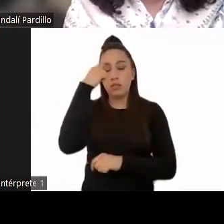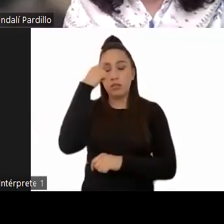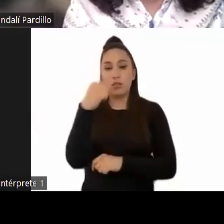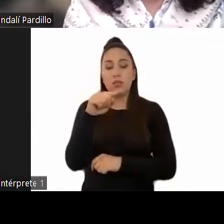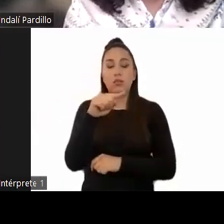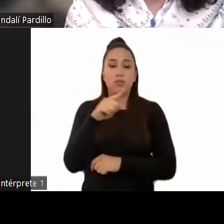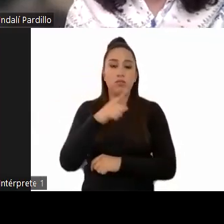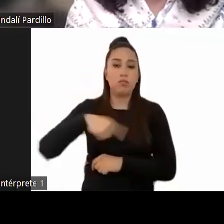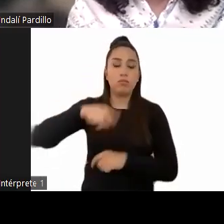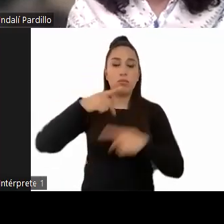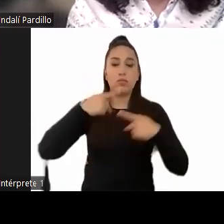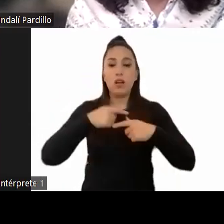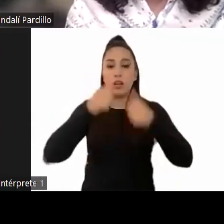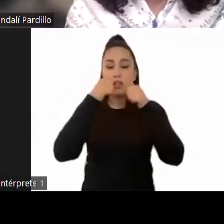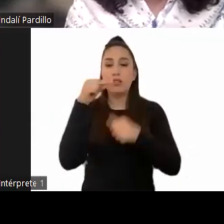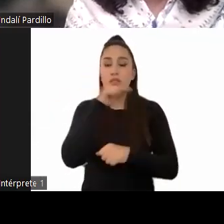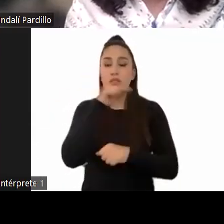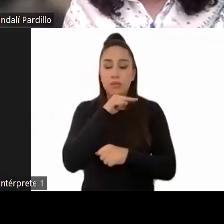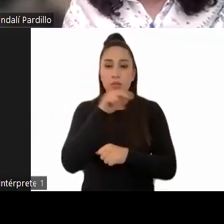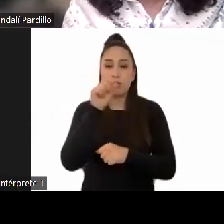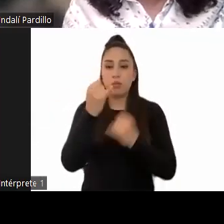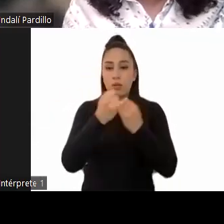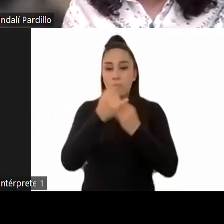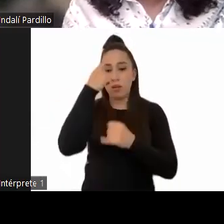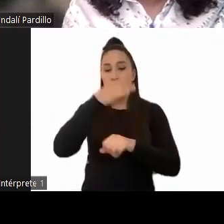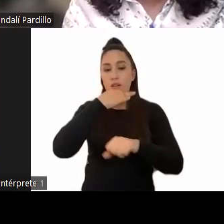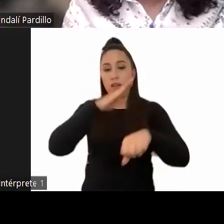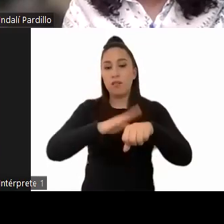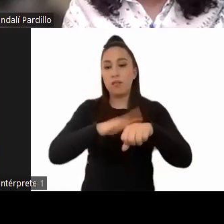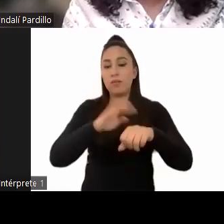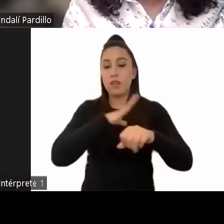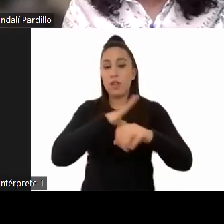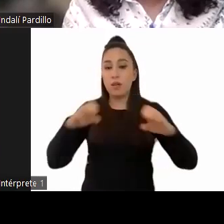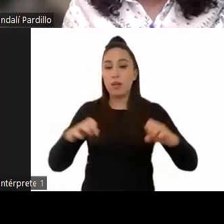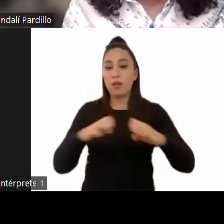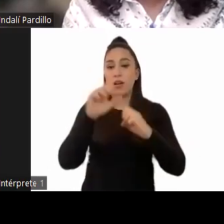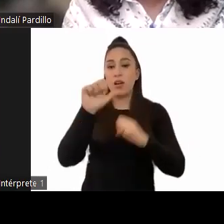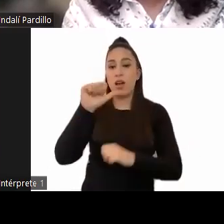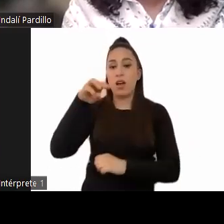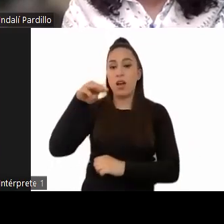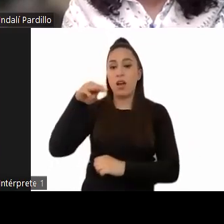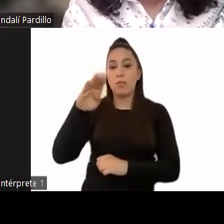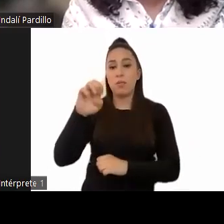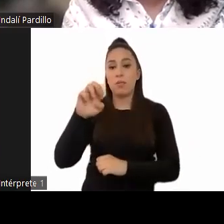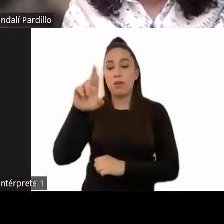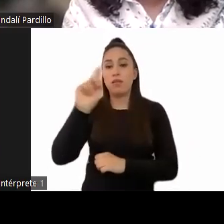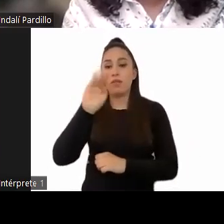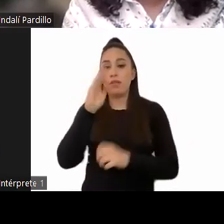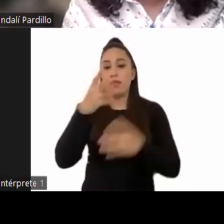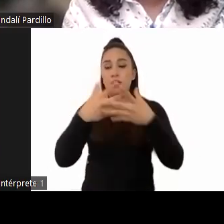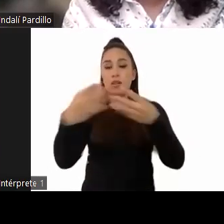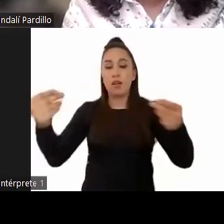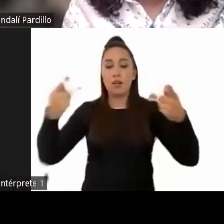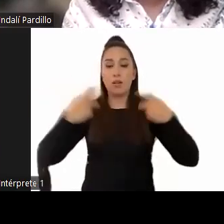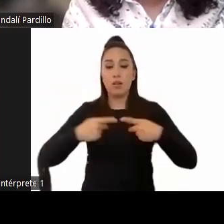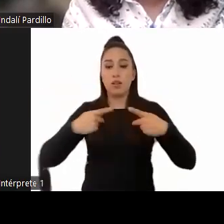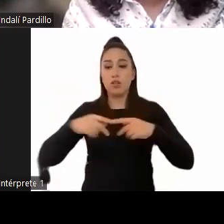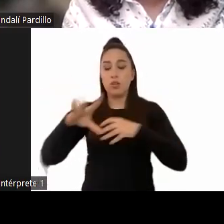población. También para que reciban la alerta AMBER y mensajes de emergencia nacional que serán enviados a los